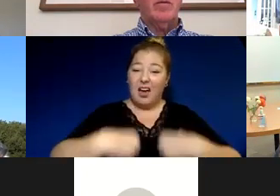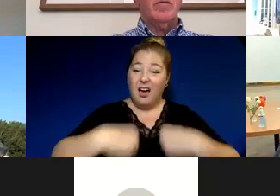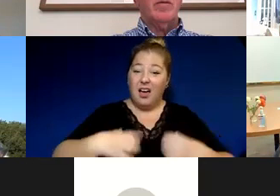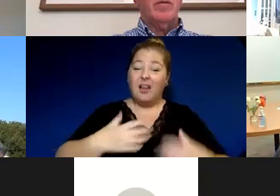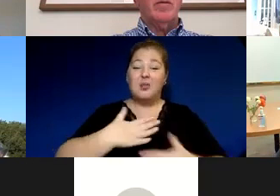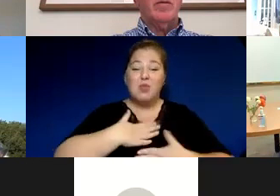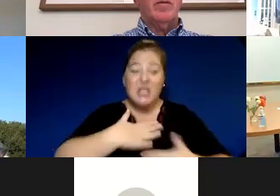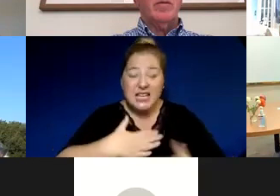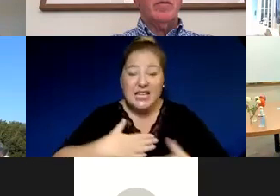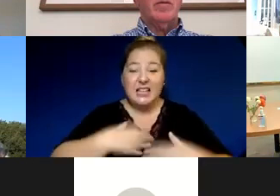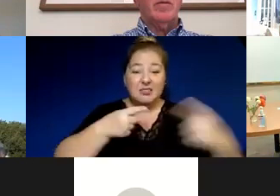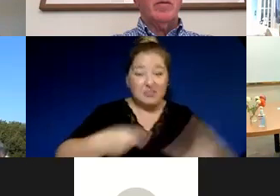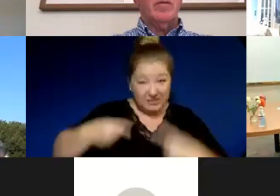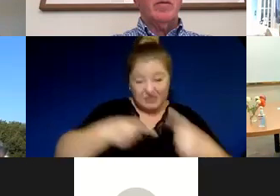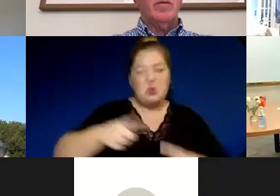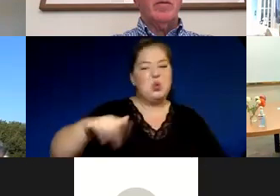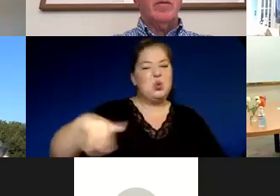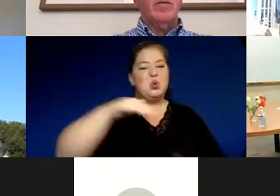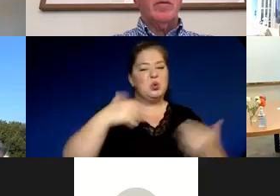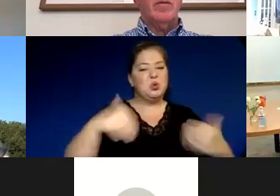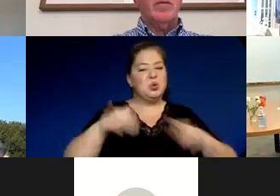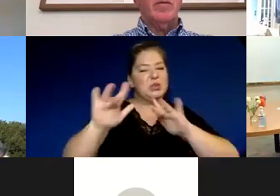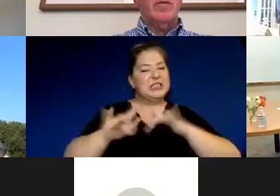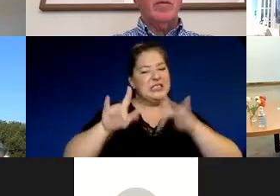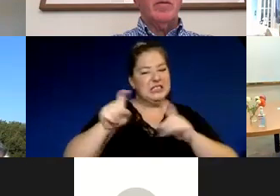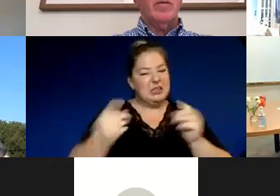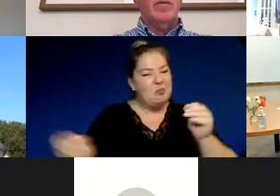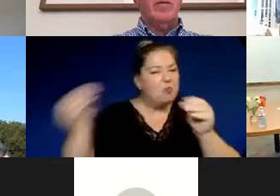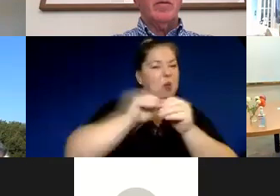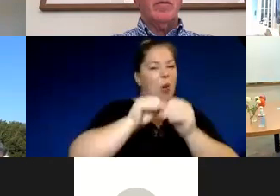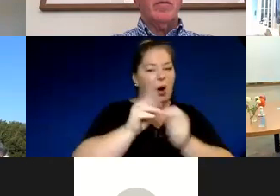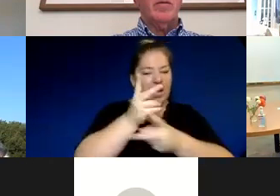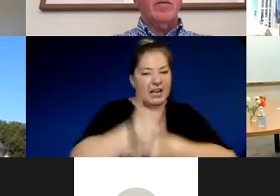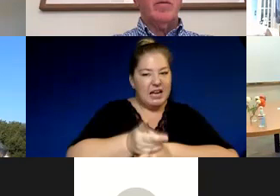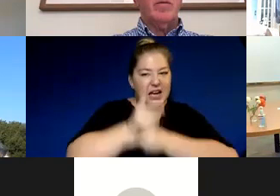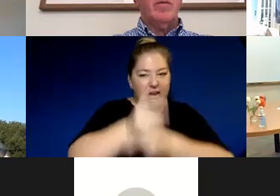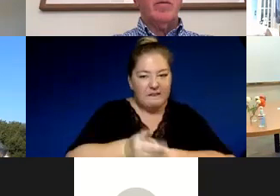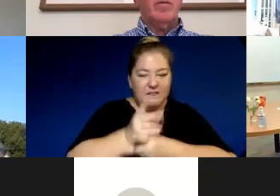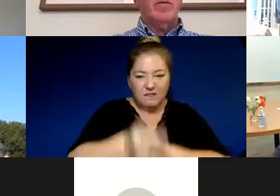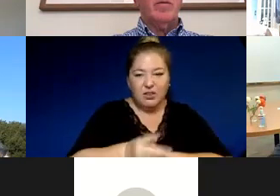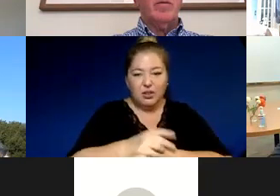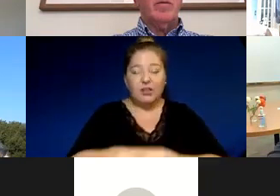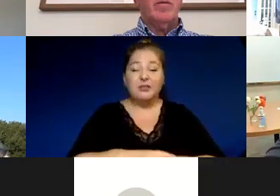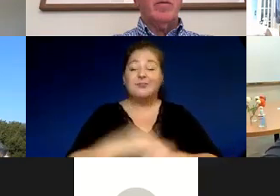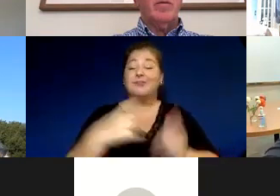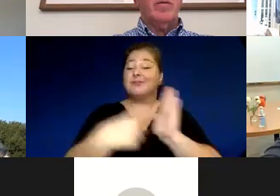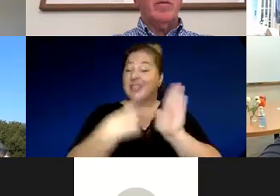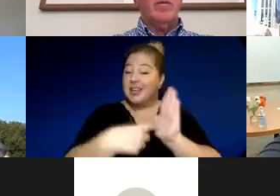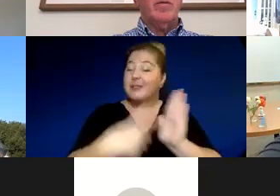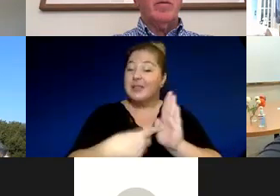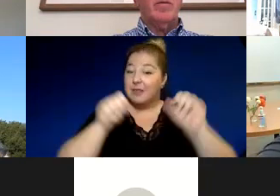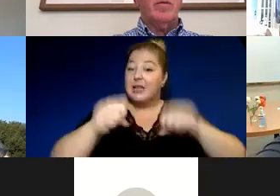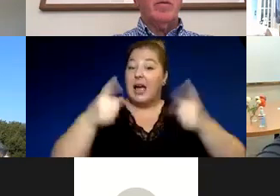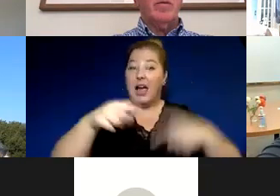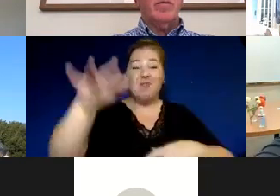Esto no solamente se para en ese punto, sino que llega incluso o puede infectarles la sangre,